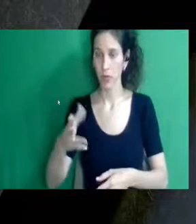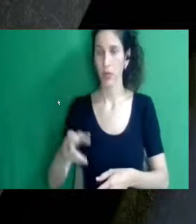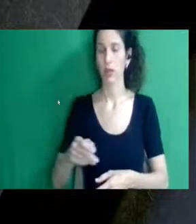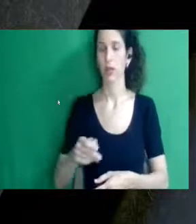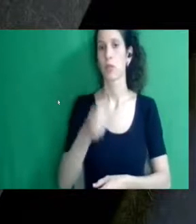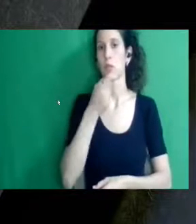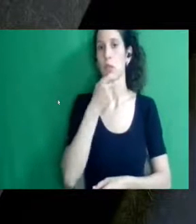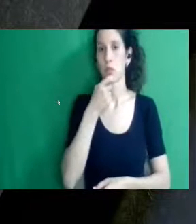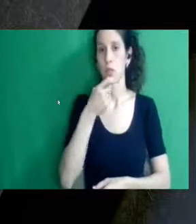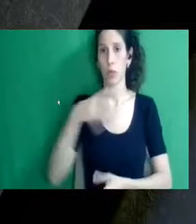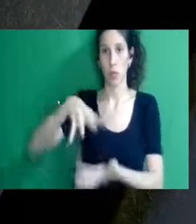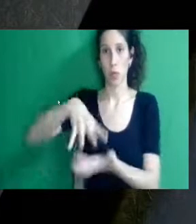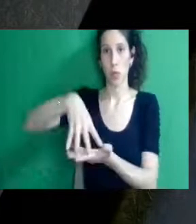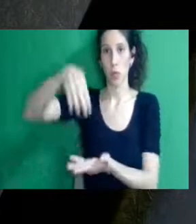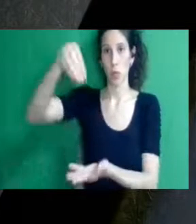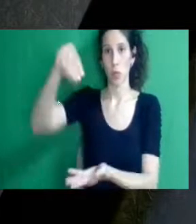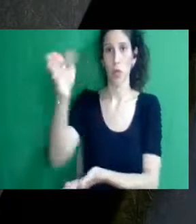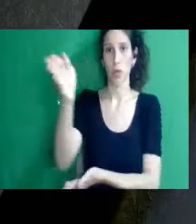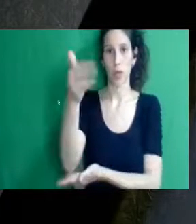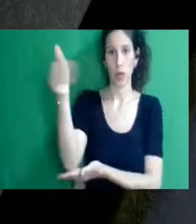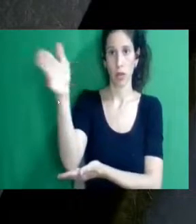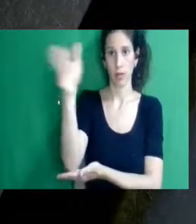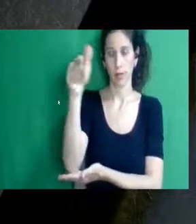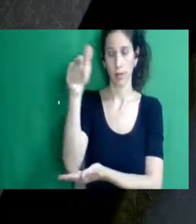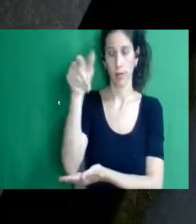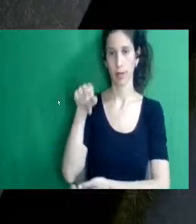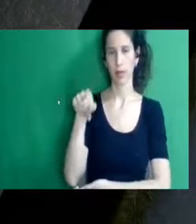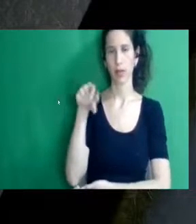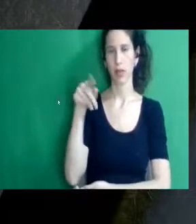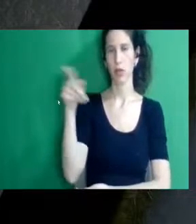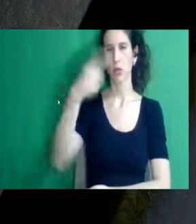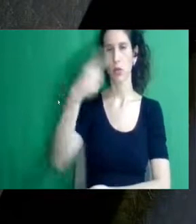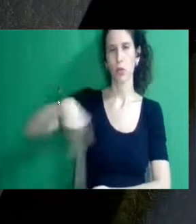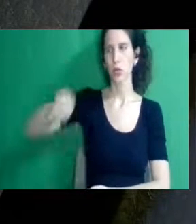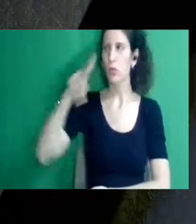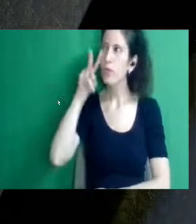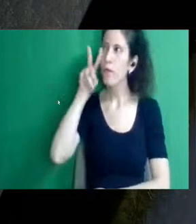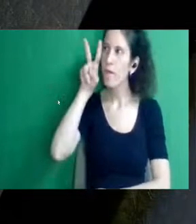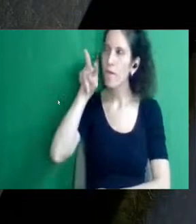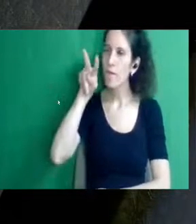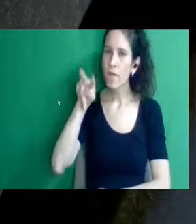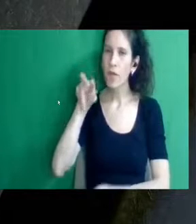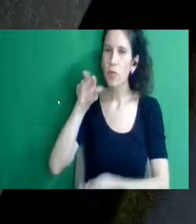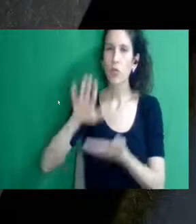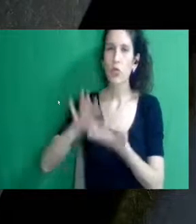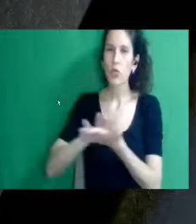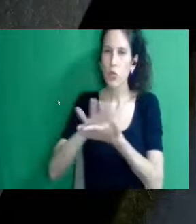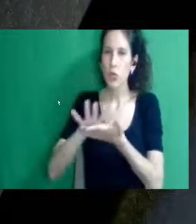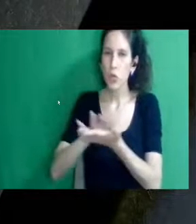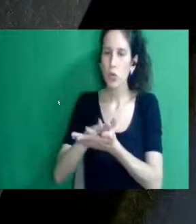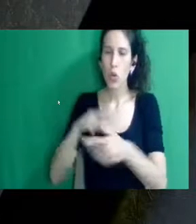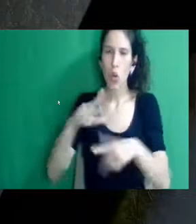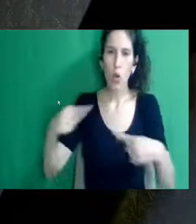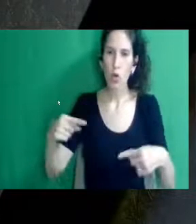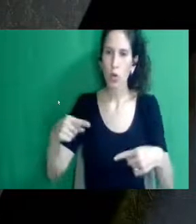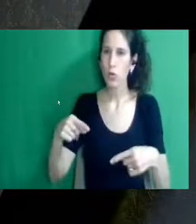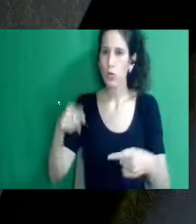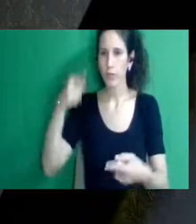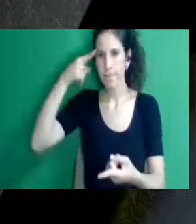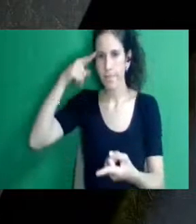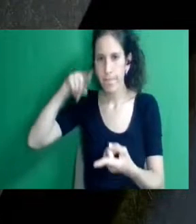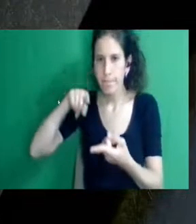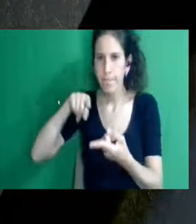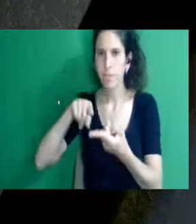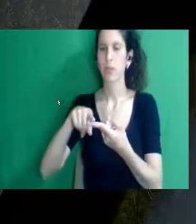el Monumento a la Bandera, que veíamos que tenía soluciones puntuales en algunos puntos, pero no era algo